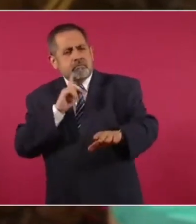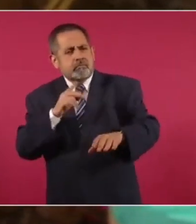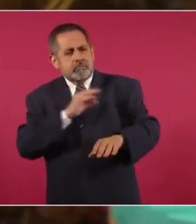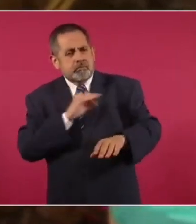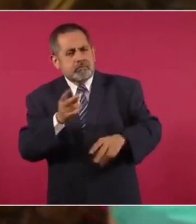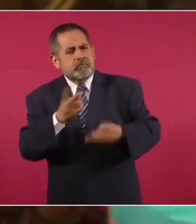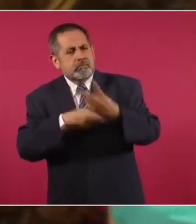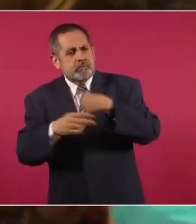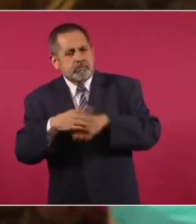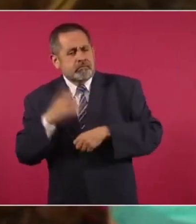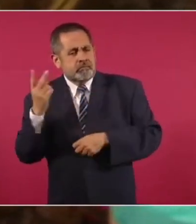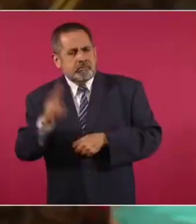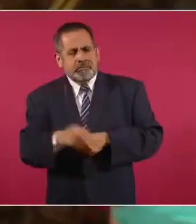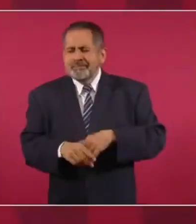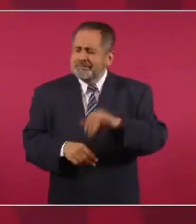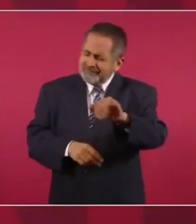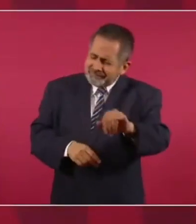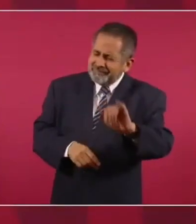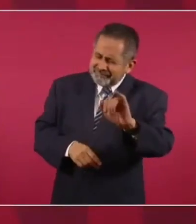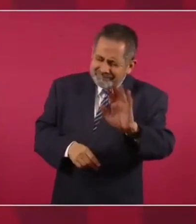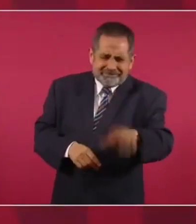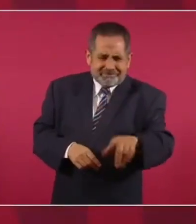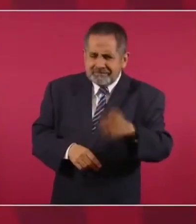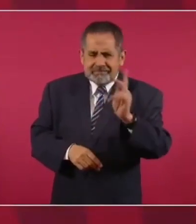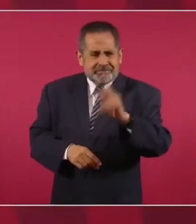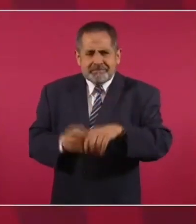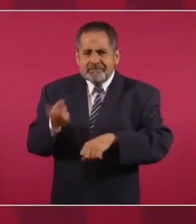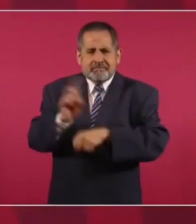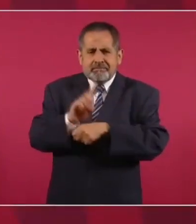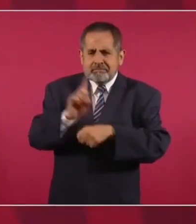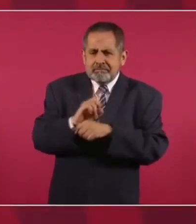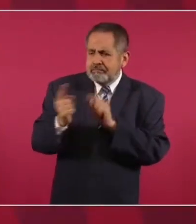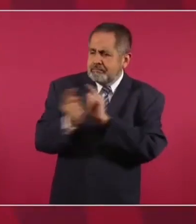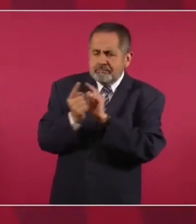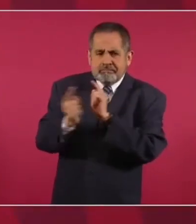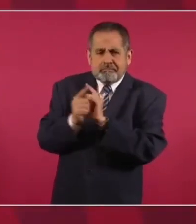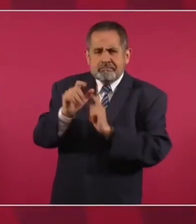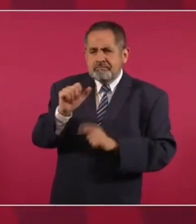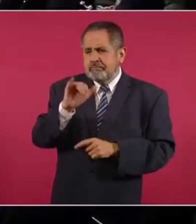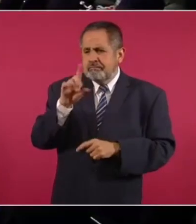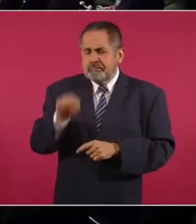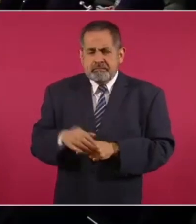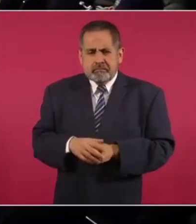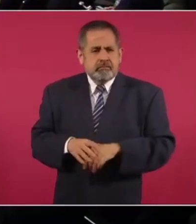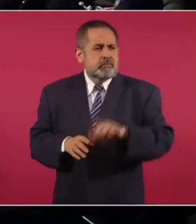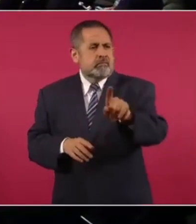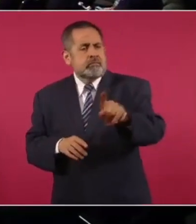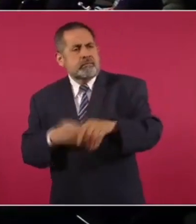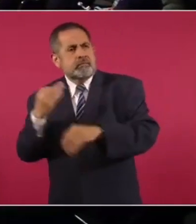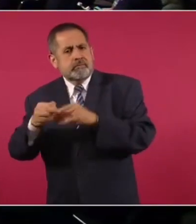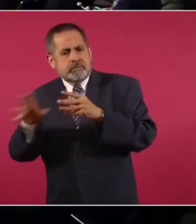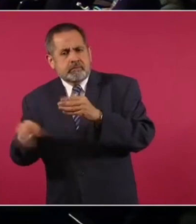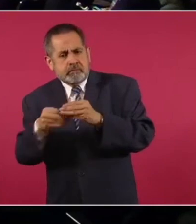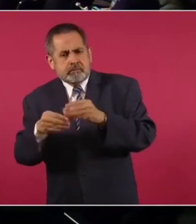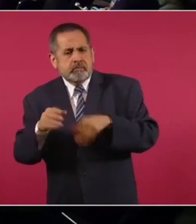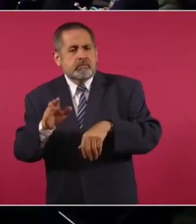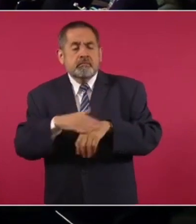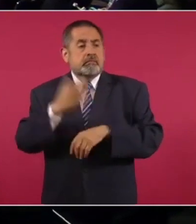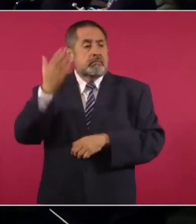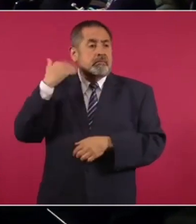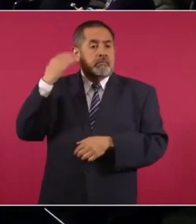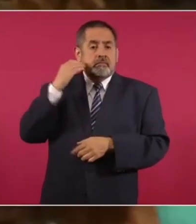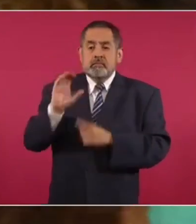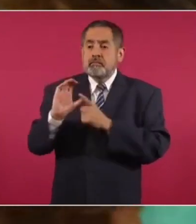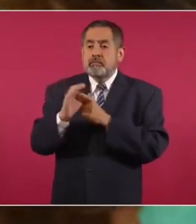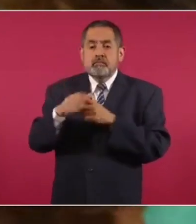hay un subejercicio… Sí, pero todos los días veo a Alejandro Encinas. Claro, hay un subejercicio porque antes las comisiones locales